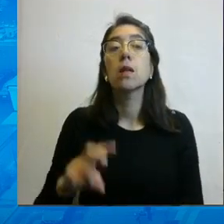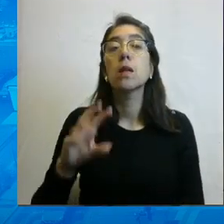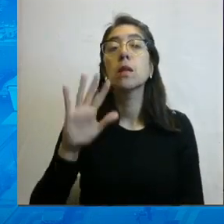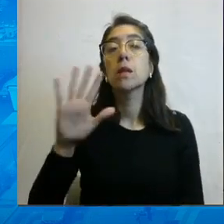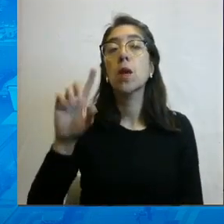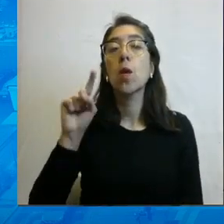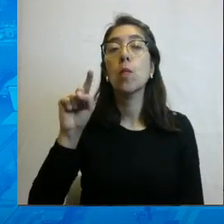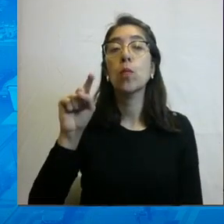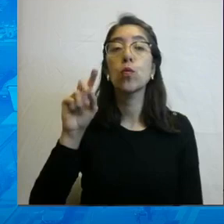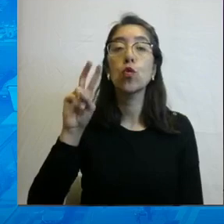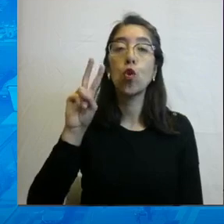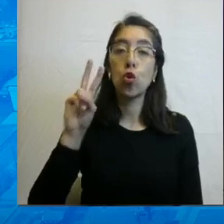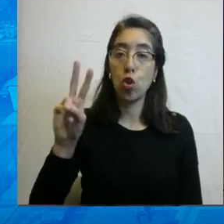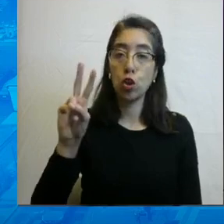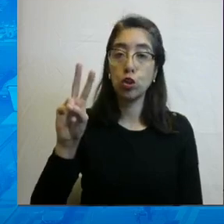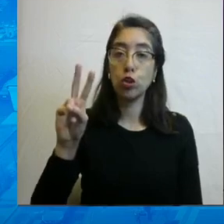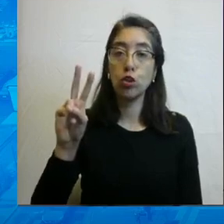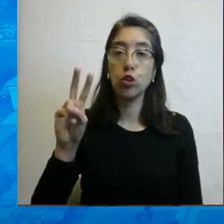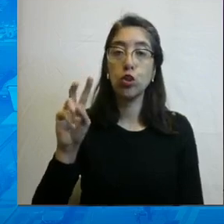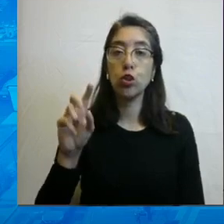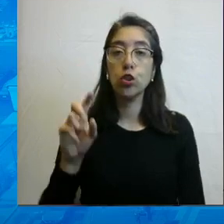Educación, Salud e Infancia.